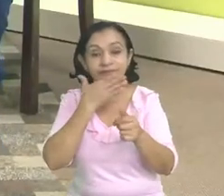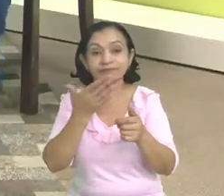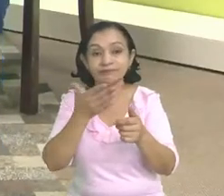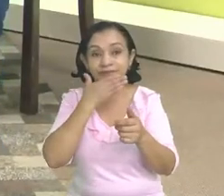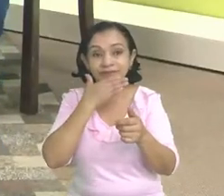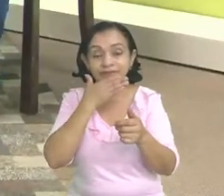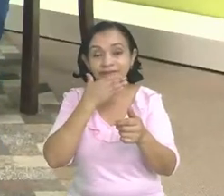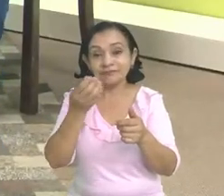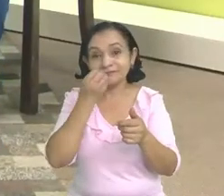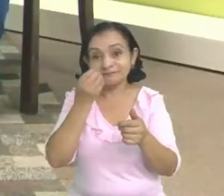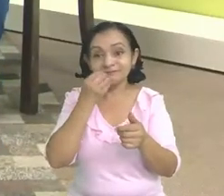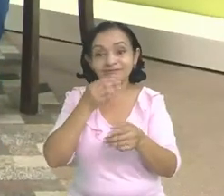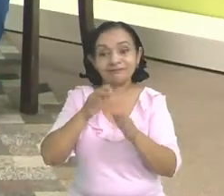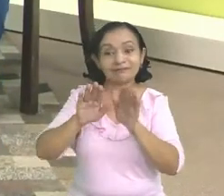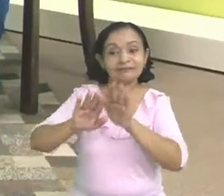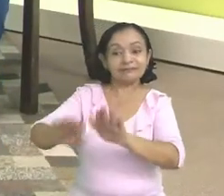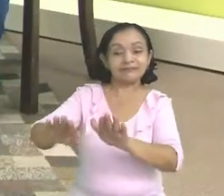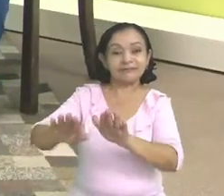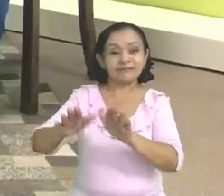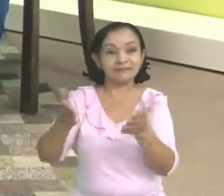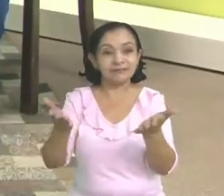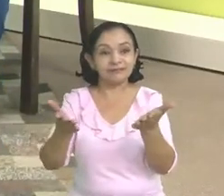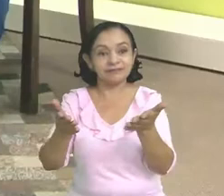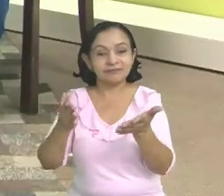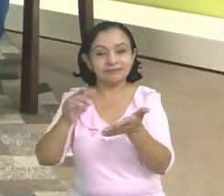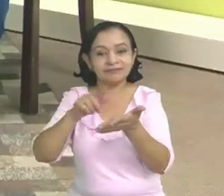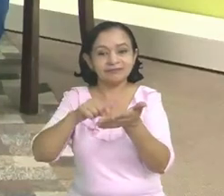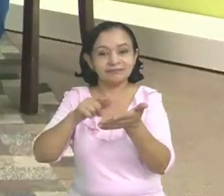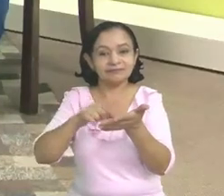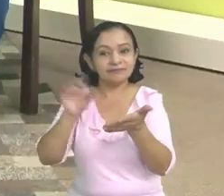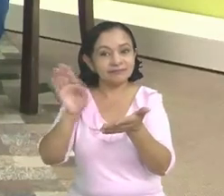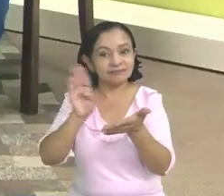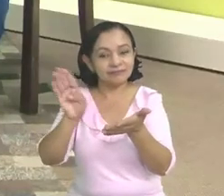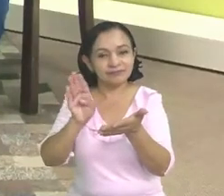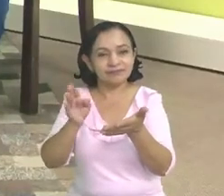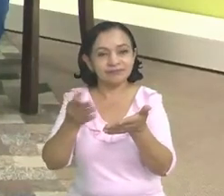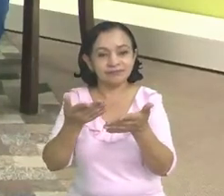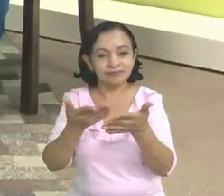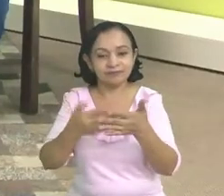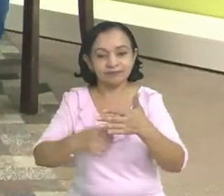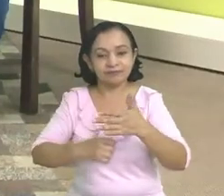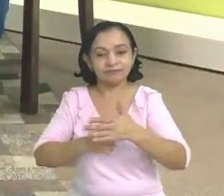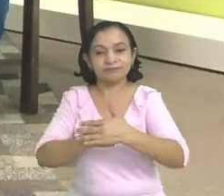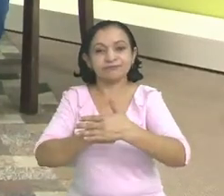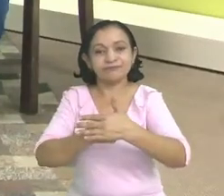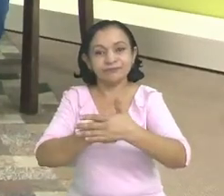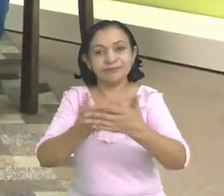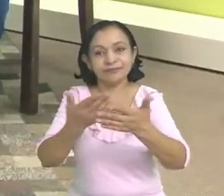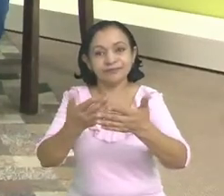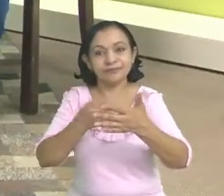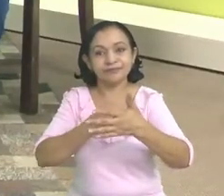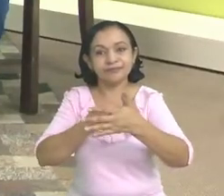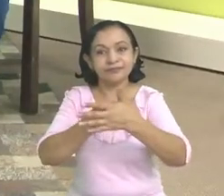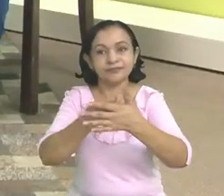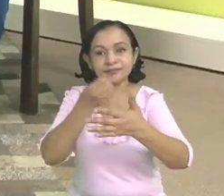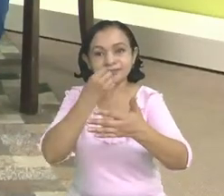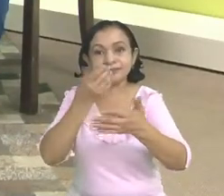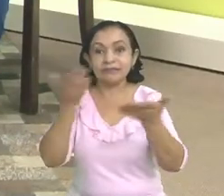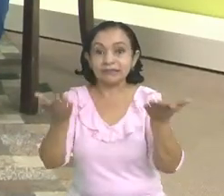difícil. Dejar de comer así un buen bowl de arroz, es difícil, que rico, porque llena, sobre claro, todo se llena. Pues. Y más si le al